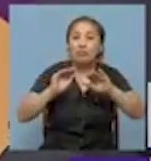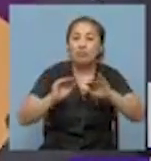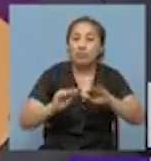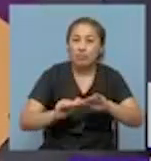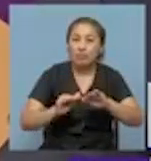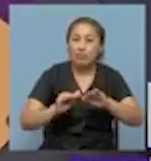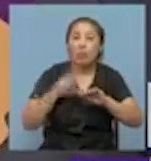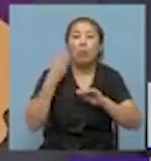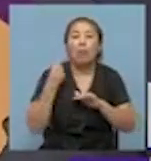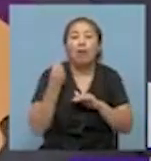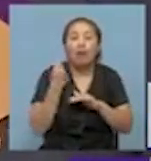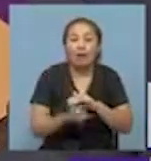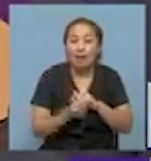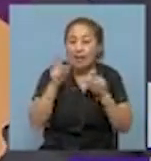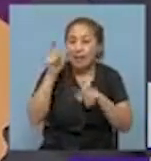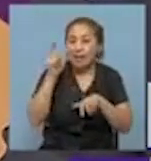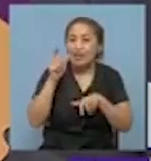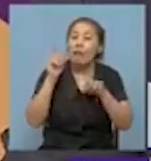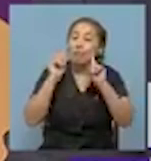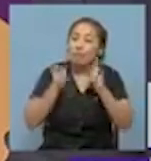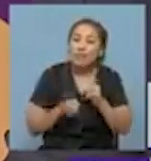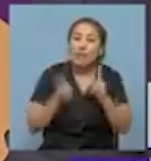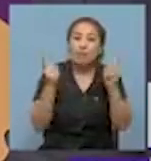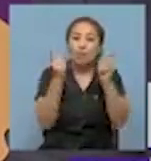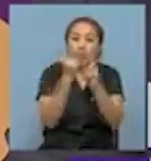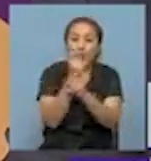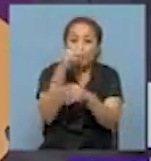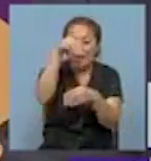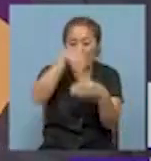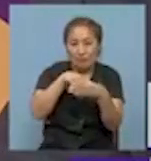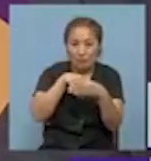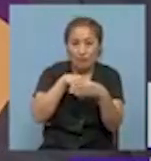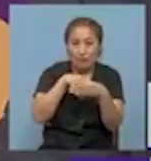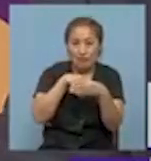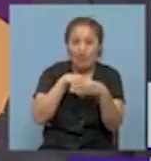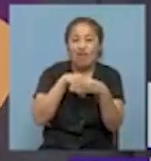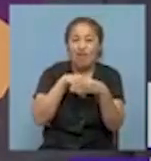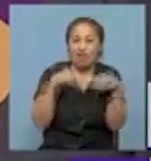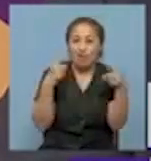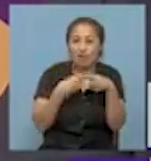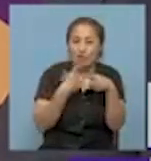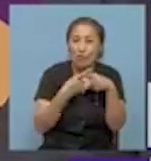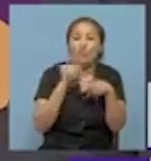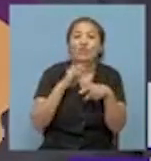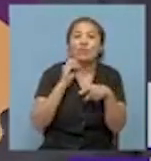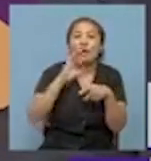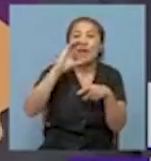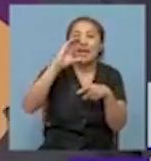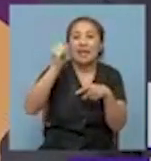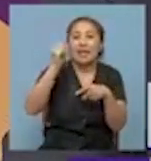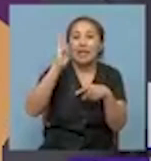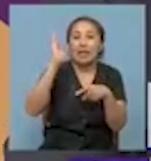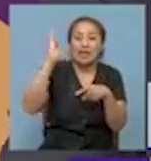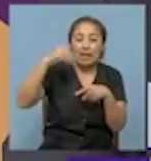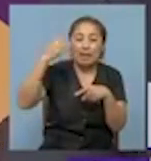a la marcha y para disminuir el conflicto interno que había en cambiemos y además ahora a partir de ahora el gobierno va a